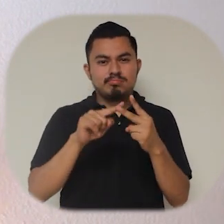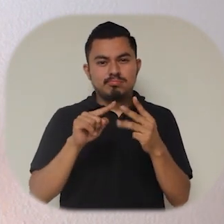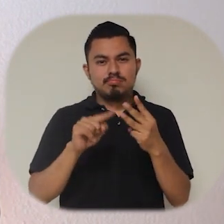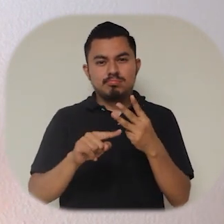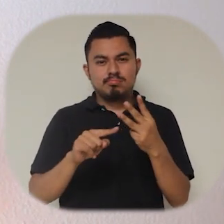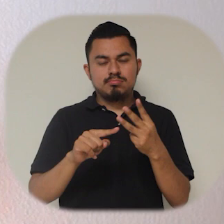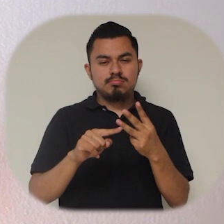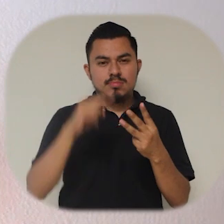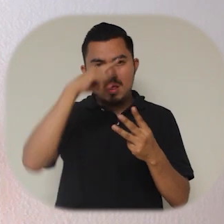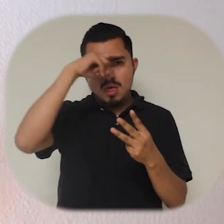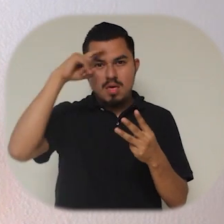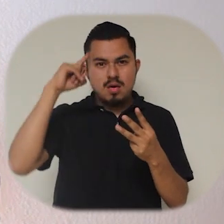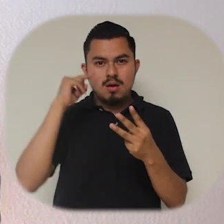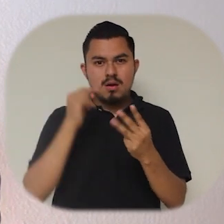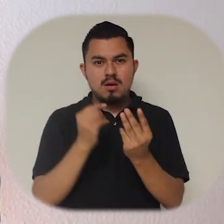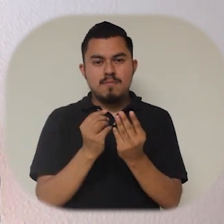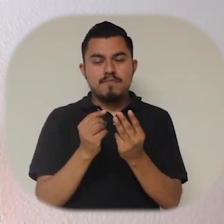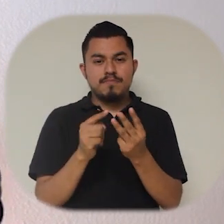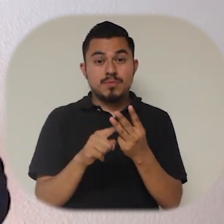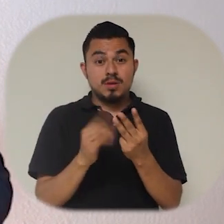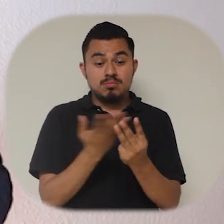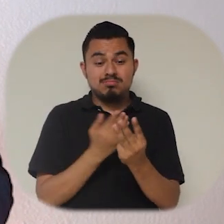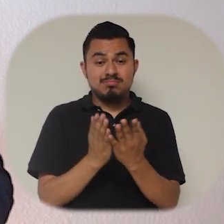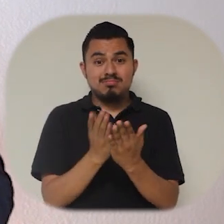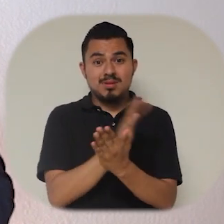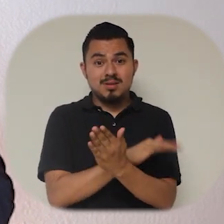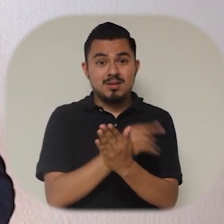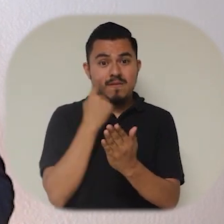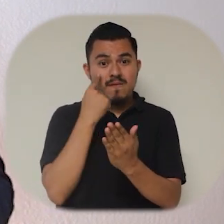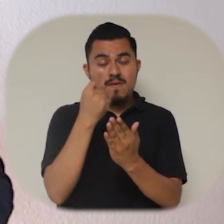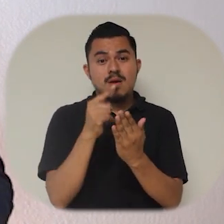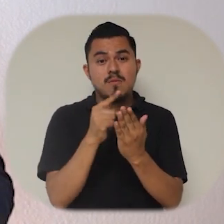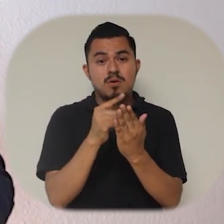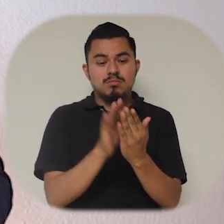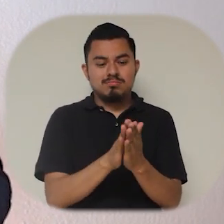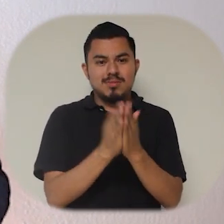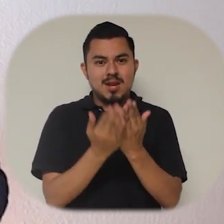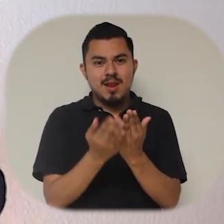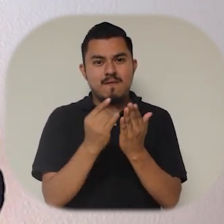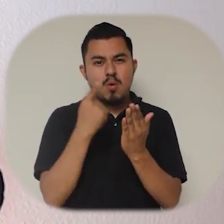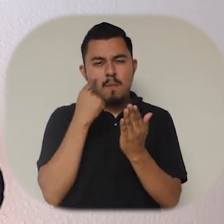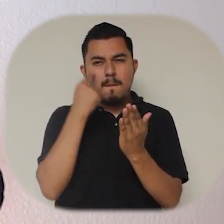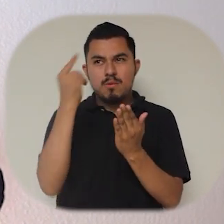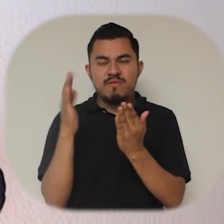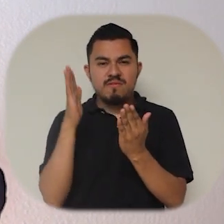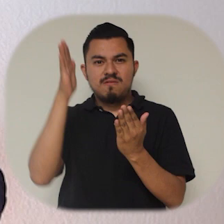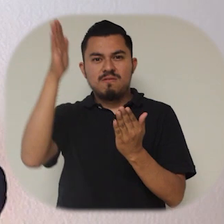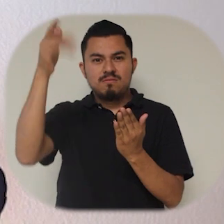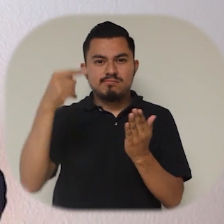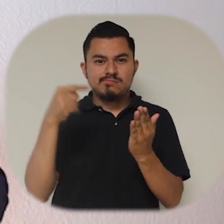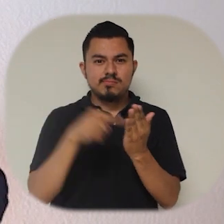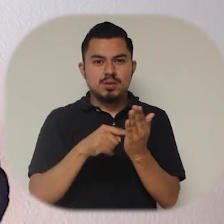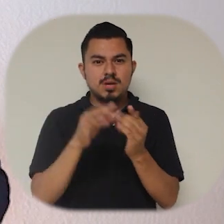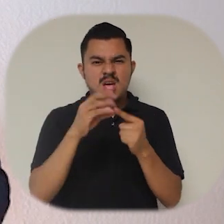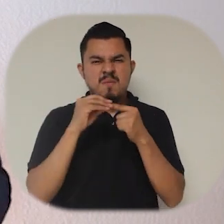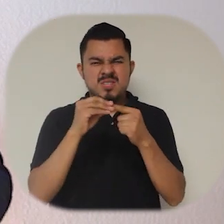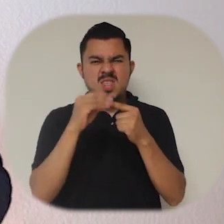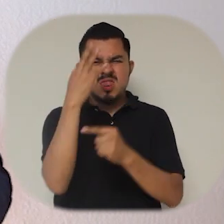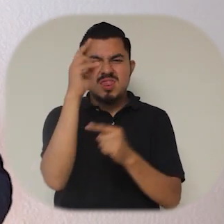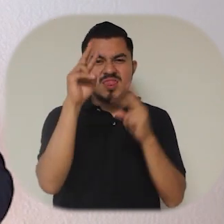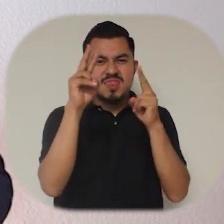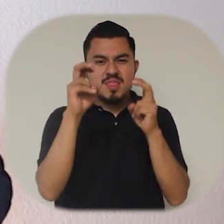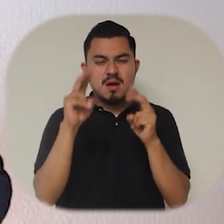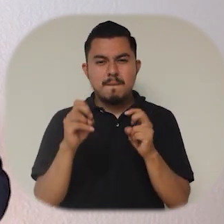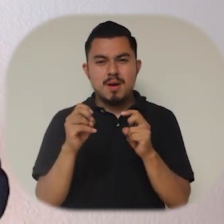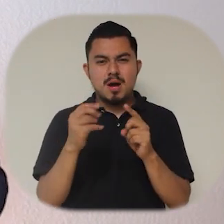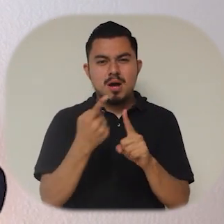Testamento nosotros vemos los libros proféticos, y evidentemente estos hablan mayormente de los profetas y de la vida de los profetas. En la parte media del